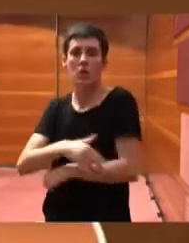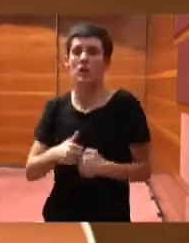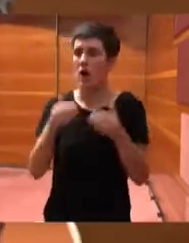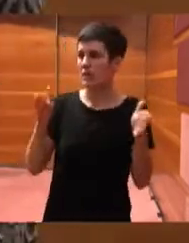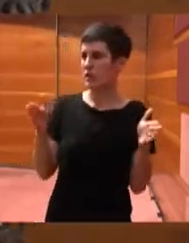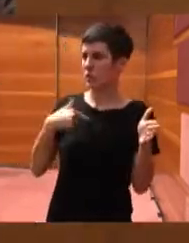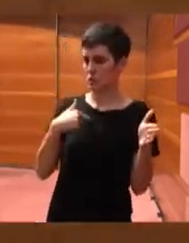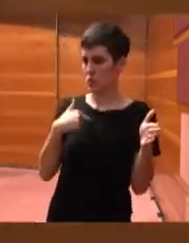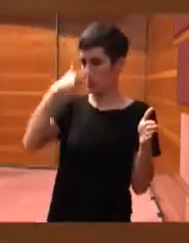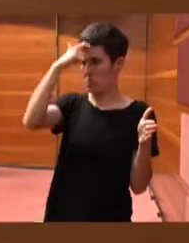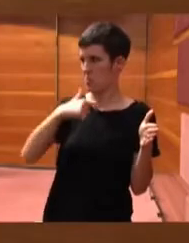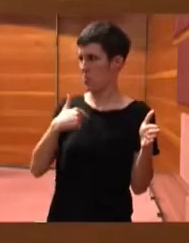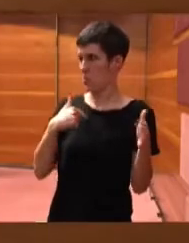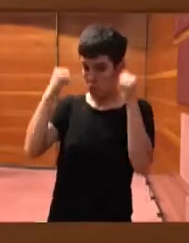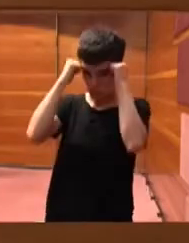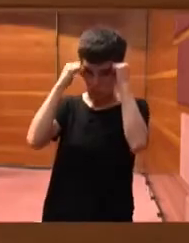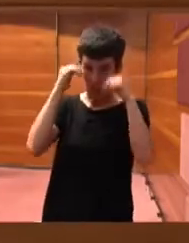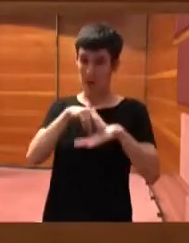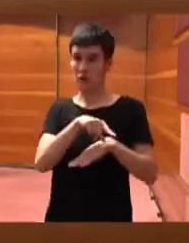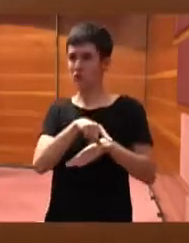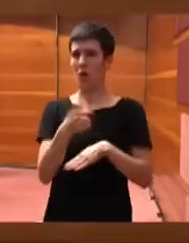Oye, ¿yo he estudiado para esto? No, pero...